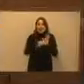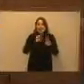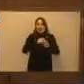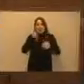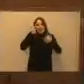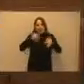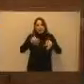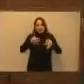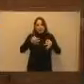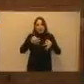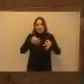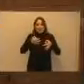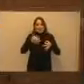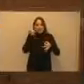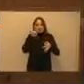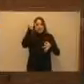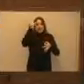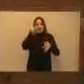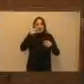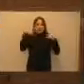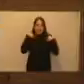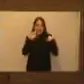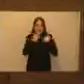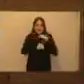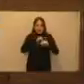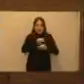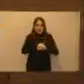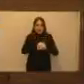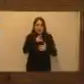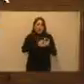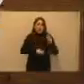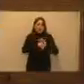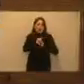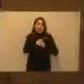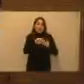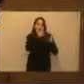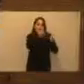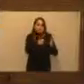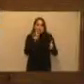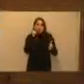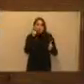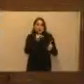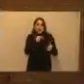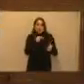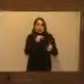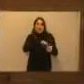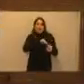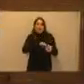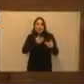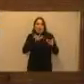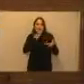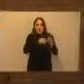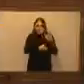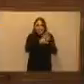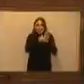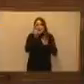potenciando el principio de responsabilidad. Asimismo, nuevo contexto, bueno, no le sigo leyendo, pero usted se da cuenta del espíritu que tenía esa ley, que ya sabe que era una ley